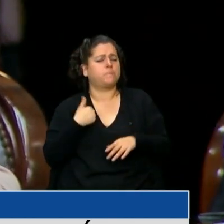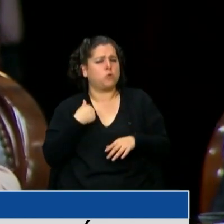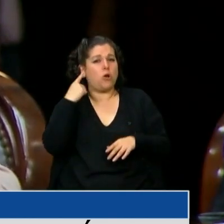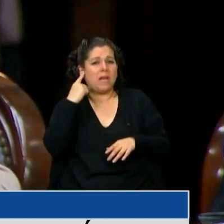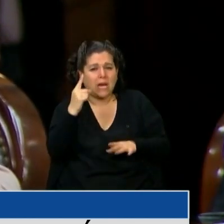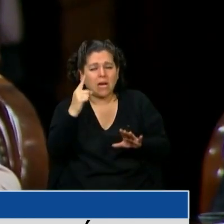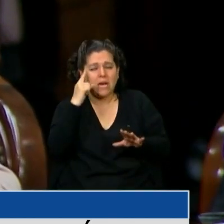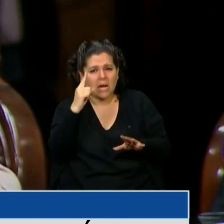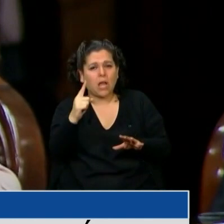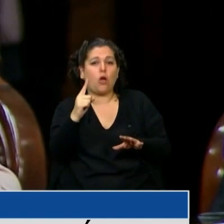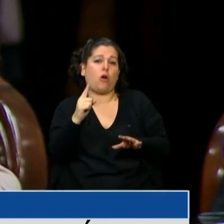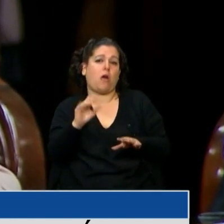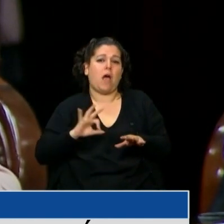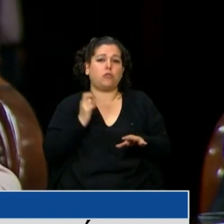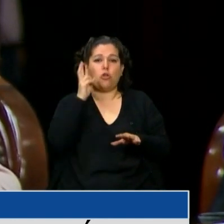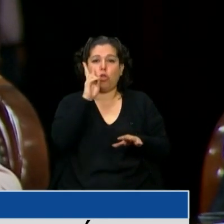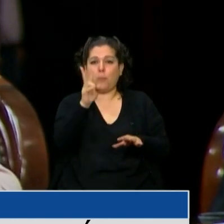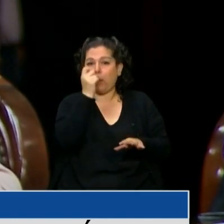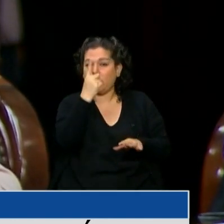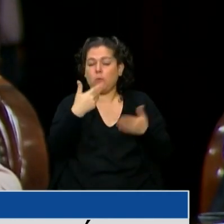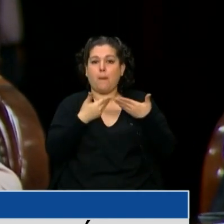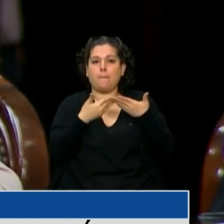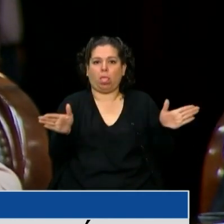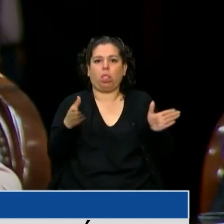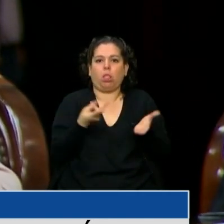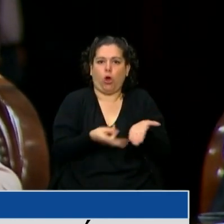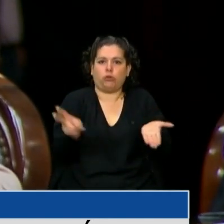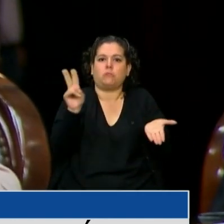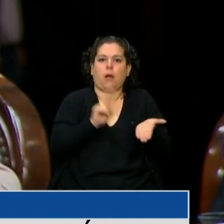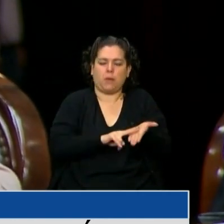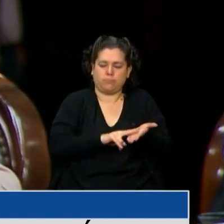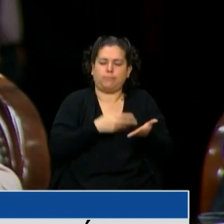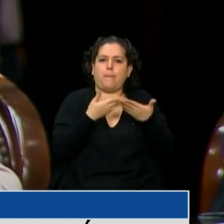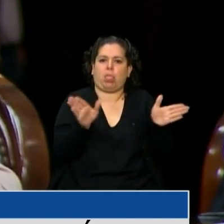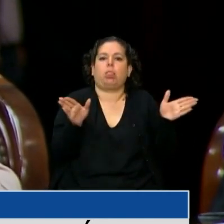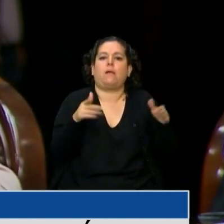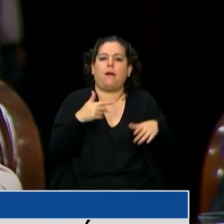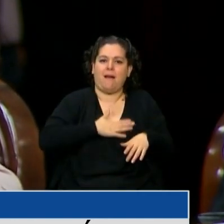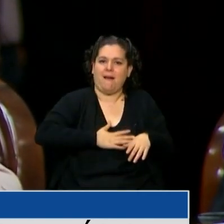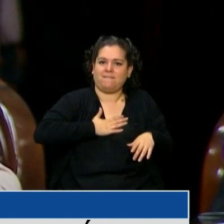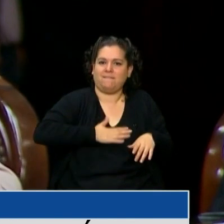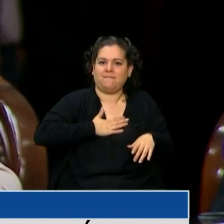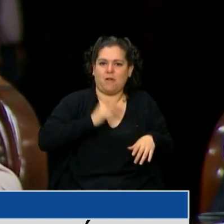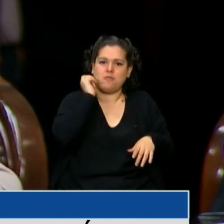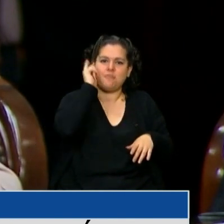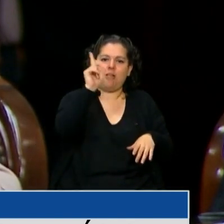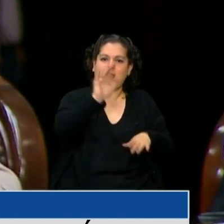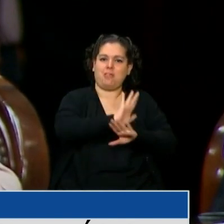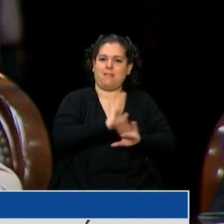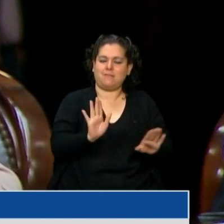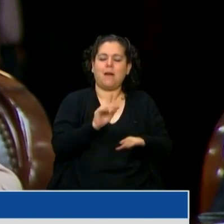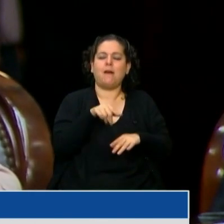empresa reabrió en 2021, si bien estábamos muy contentos de haberlo logrado, teníamos